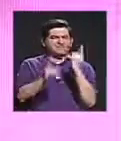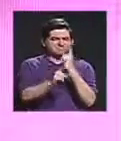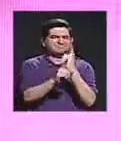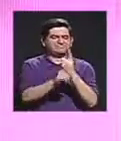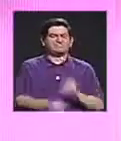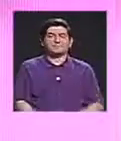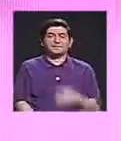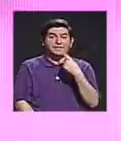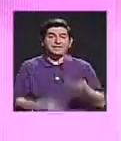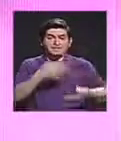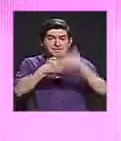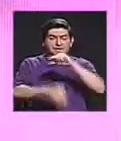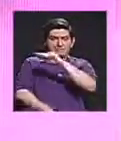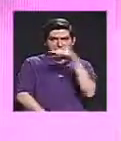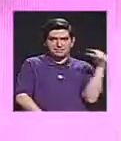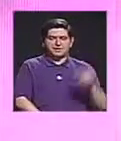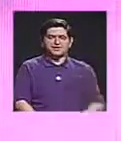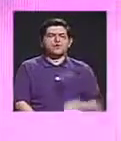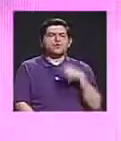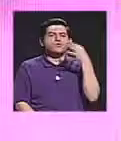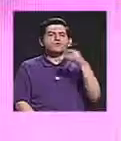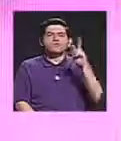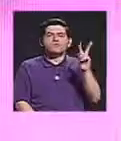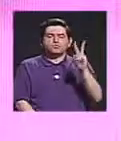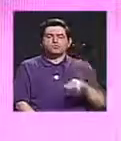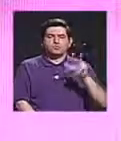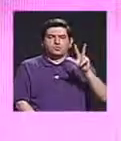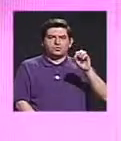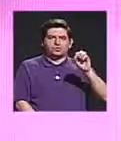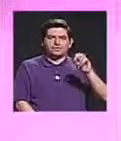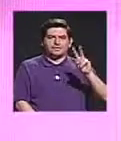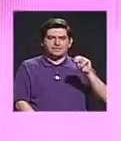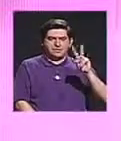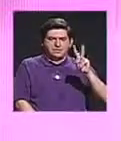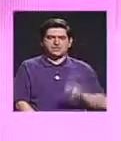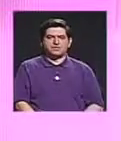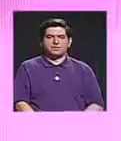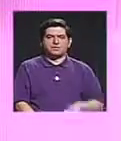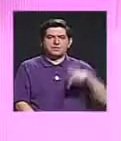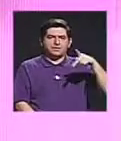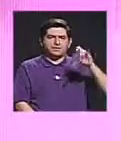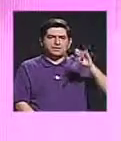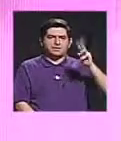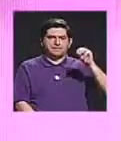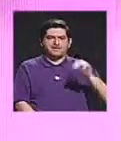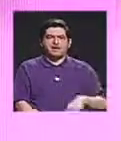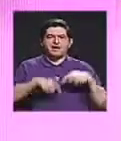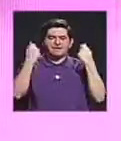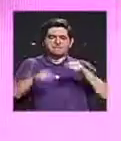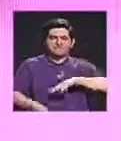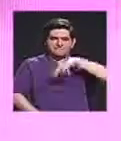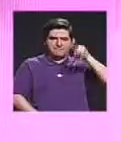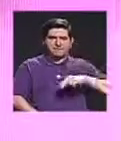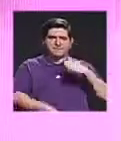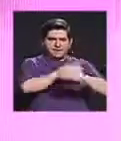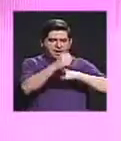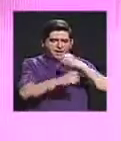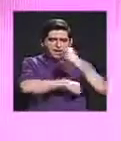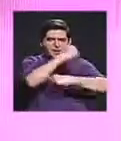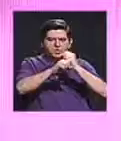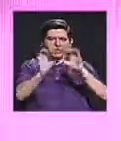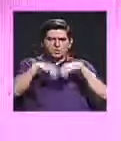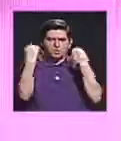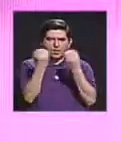como les mencionamos la semana pasada el próximo viernes 30 de noviembre el piam tendrá la feria navideña que organiza todos los años